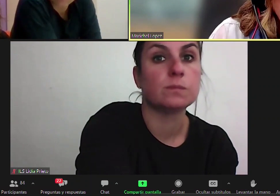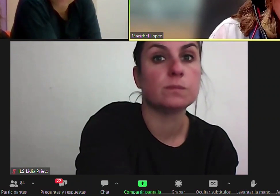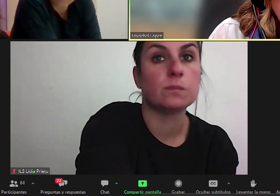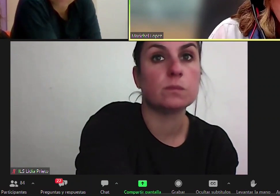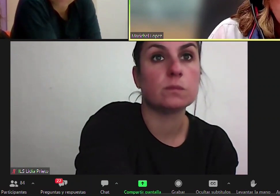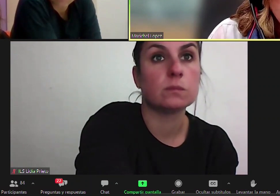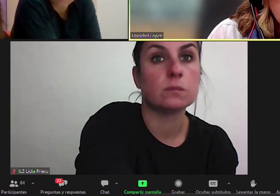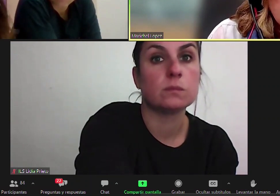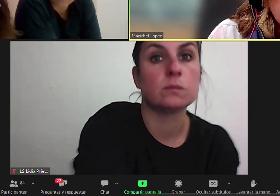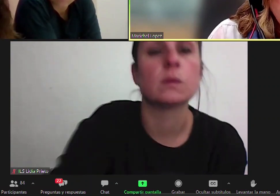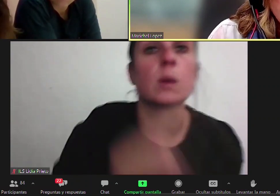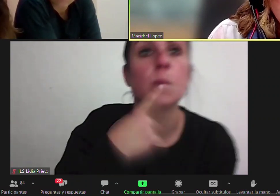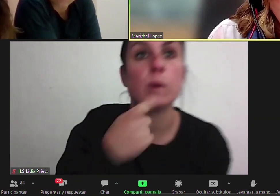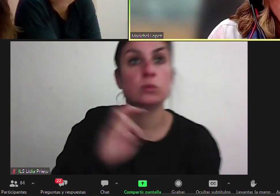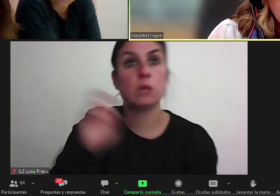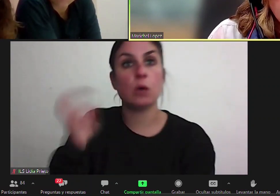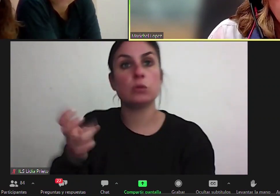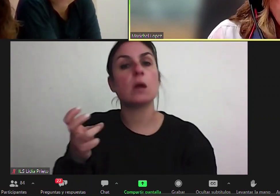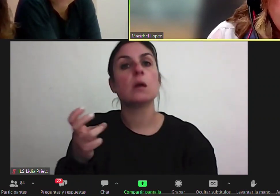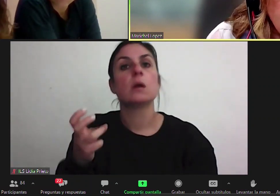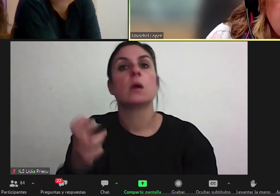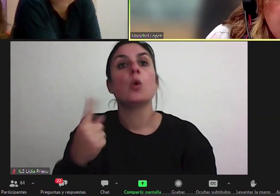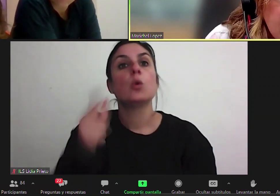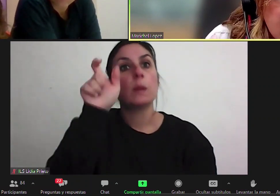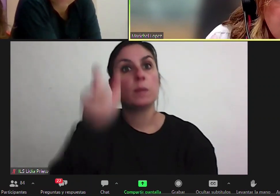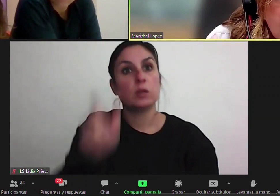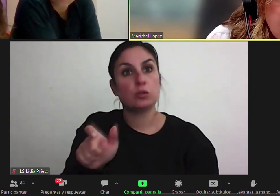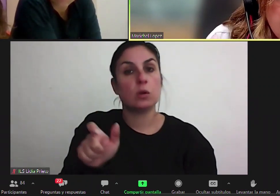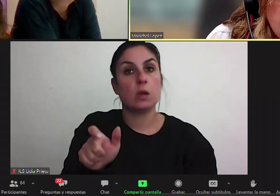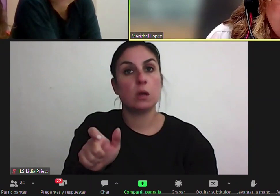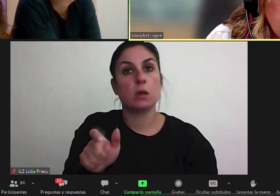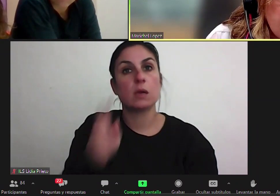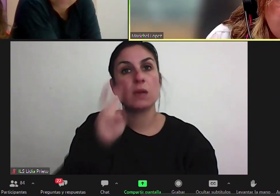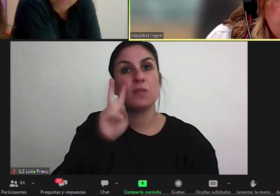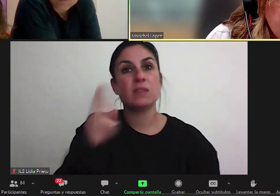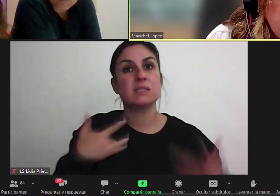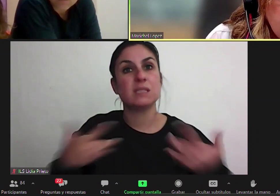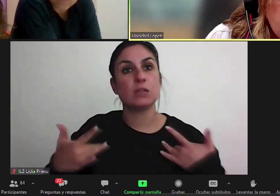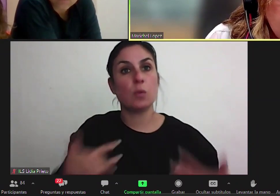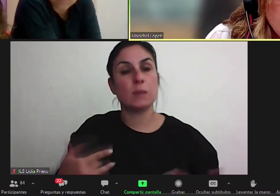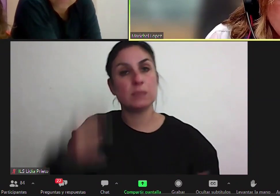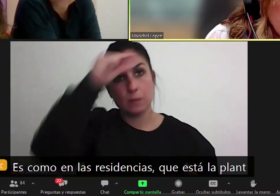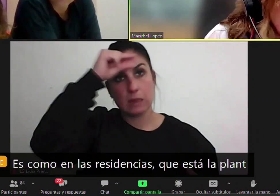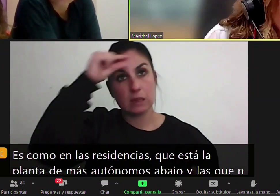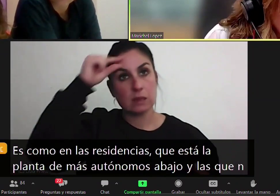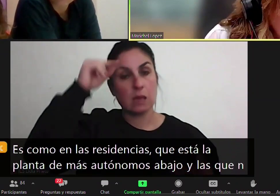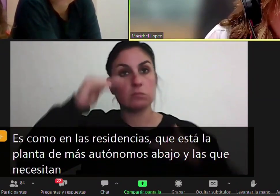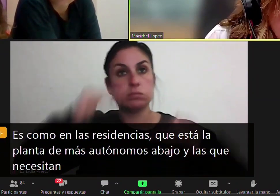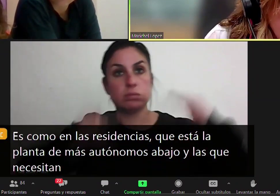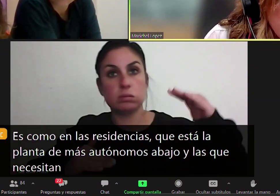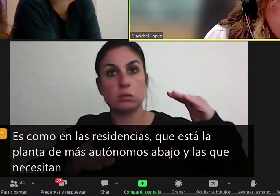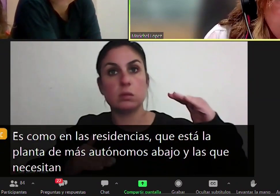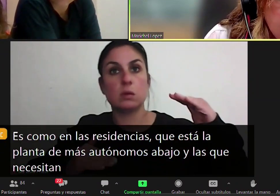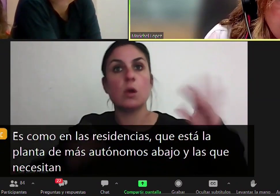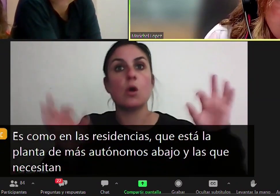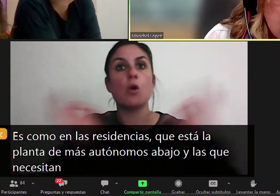Vale, otra pregunta que nos entra. Ante una persona que observa síntomas de desequilibrio mental, pide una consumición